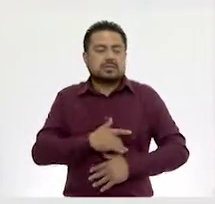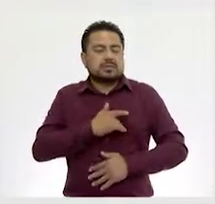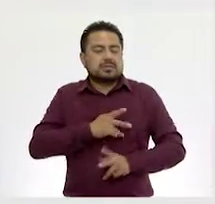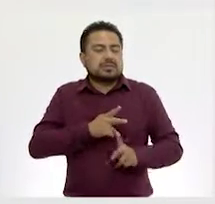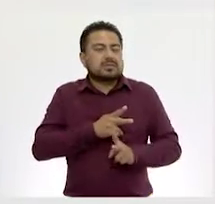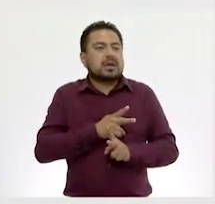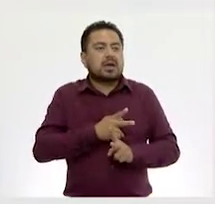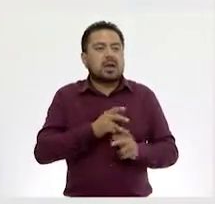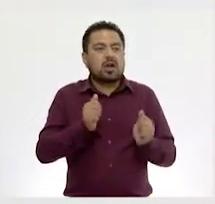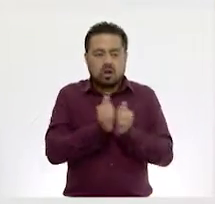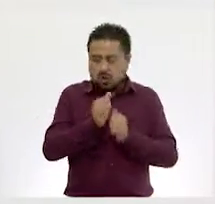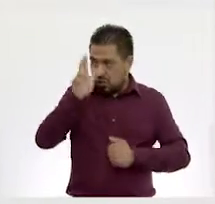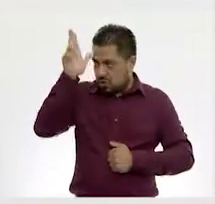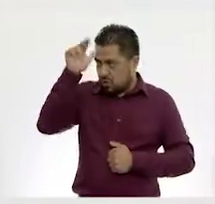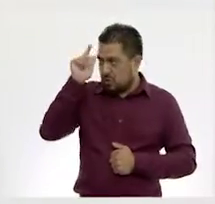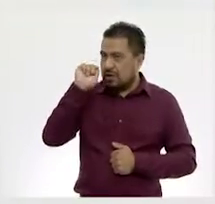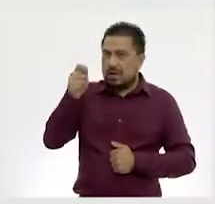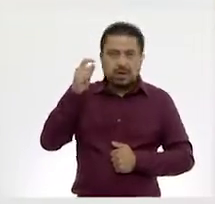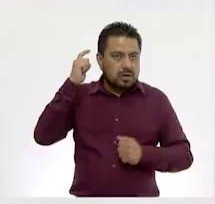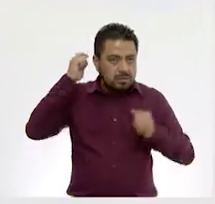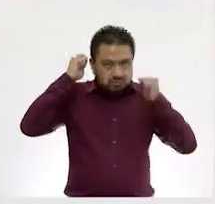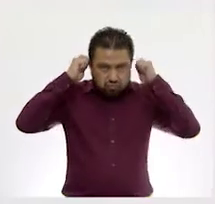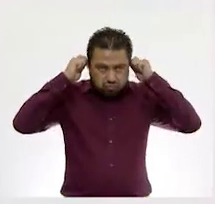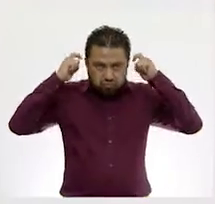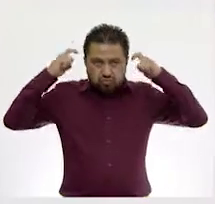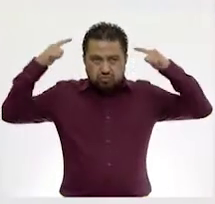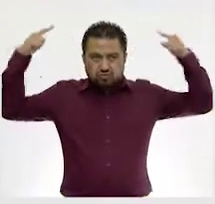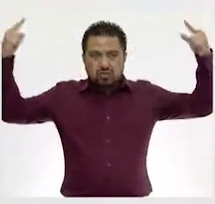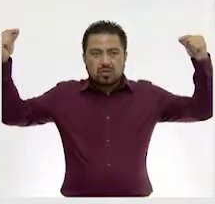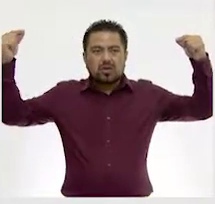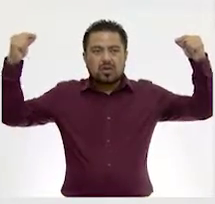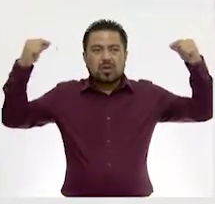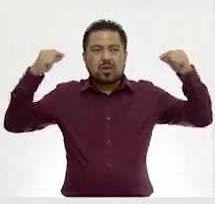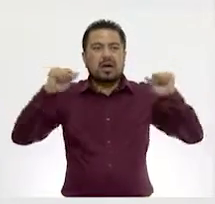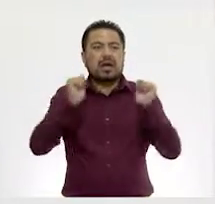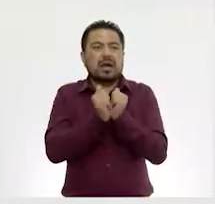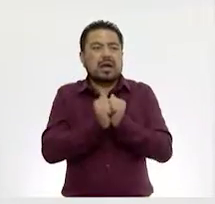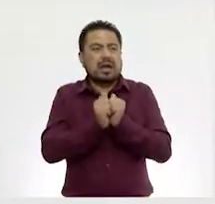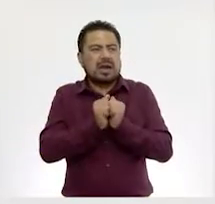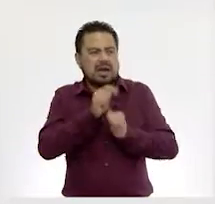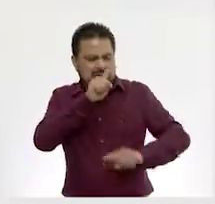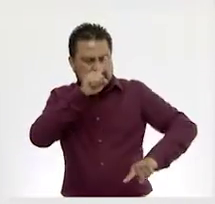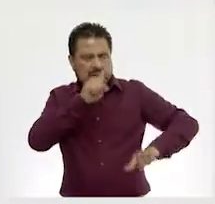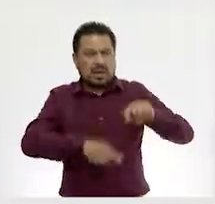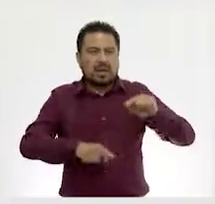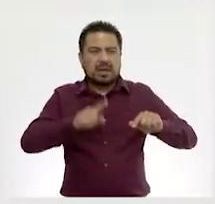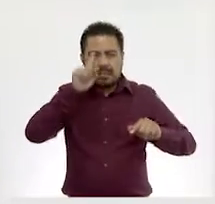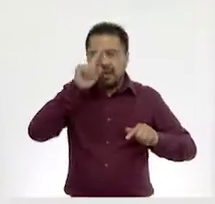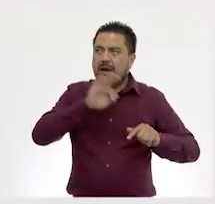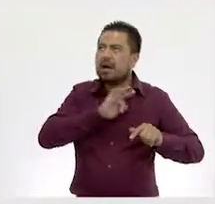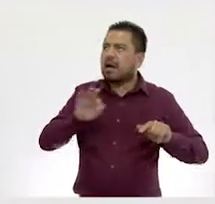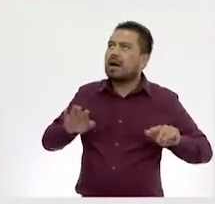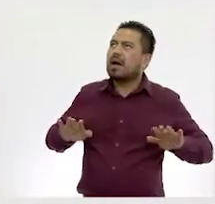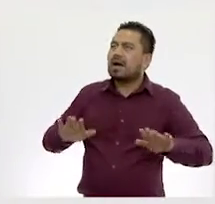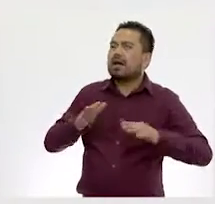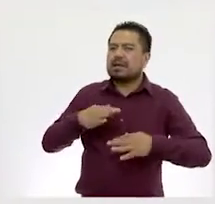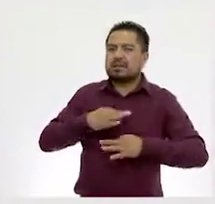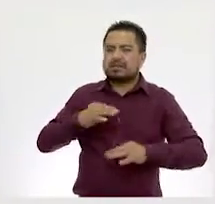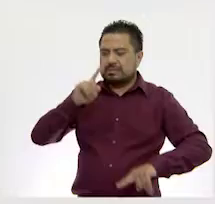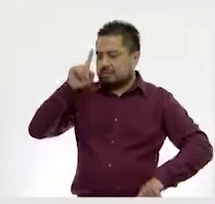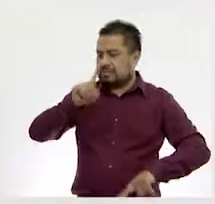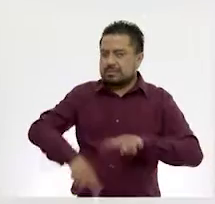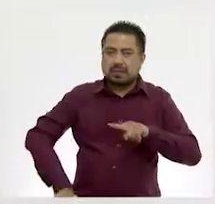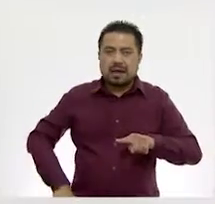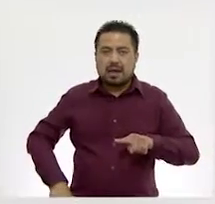suspira, el conejo que es orejón, Artemio pronto la retira para volar sin